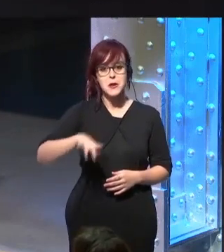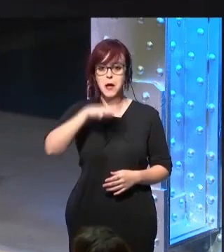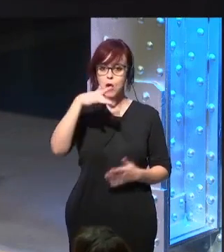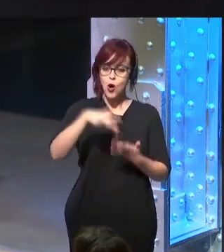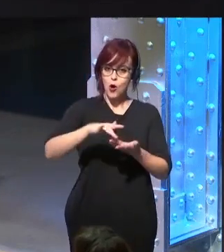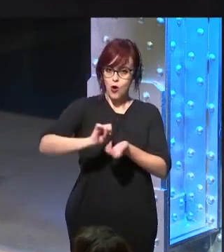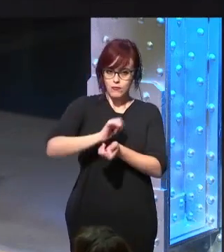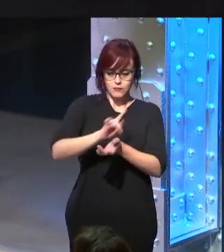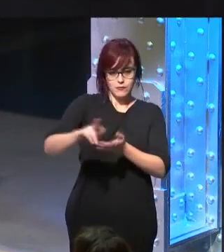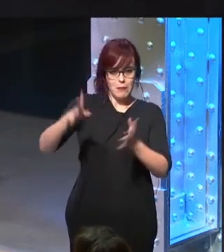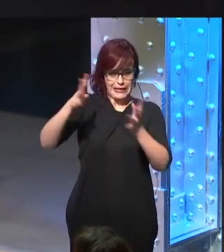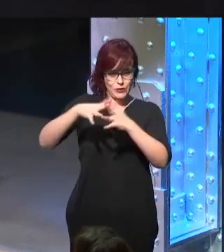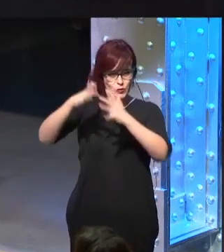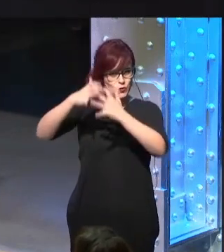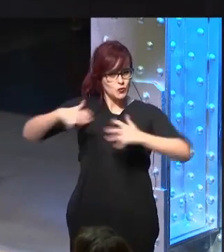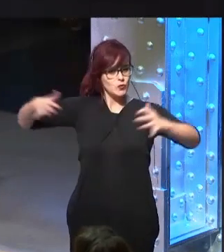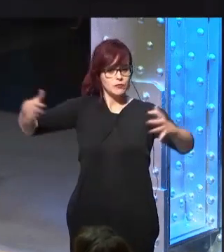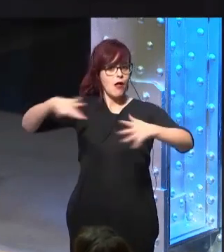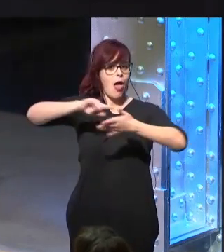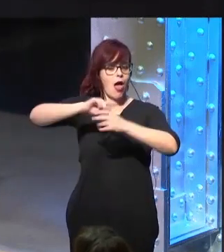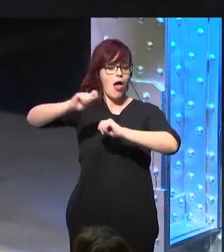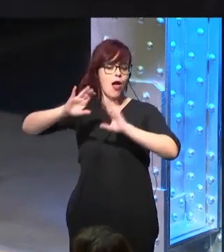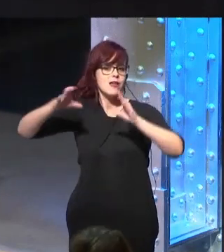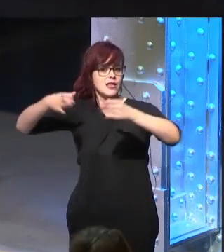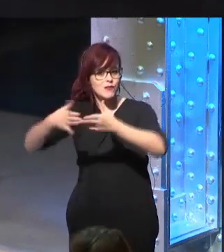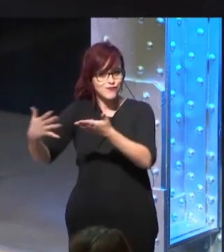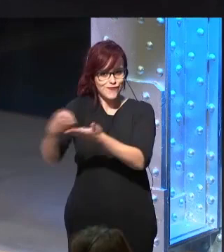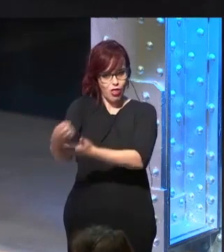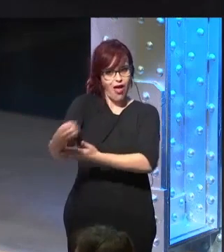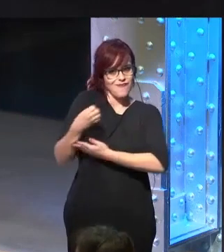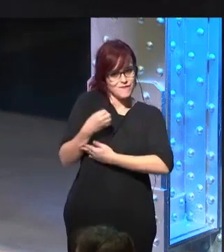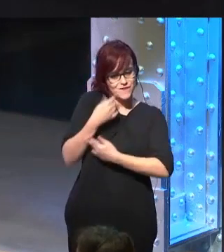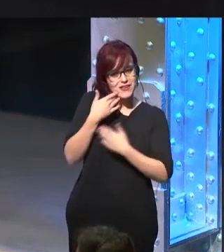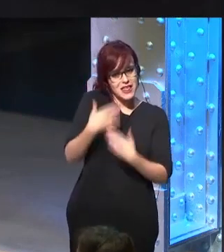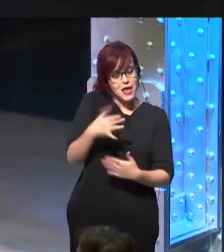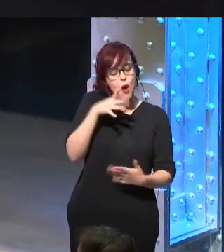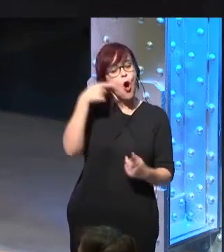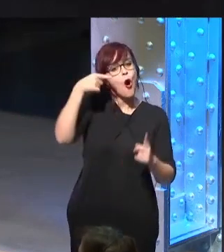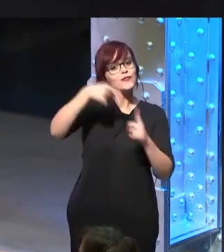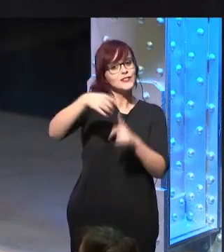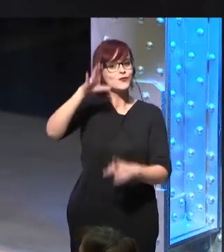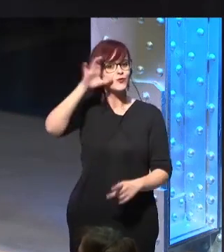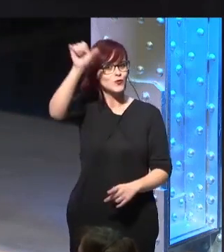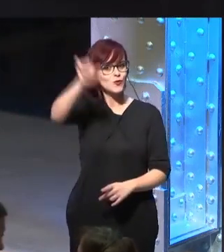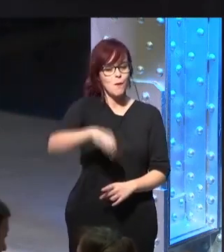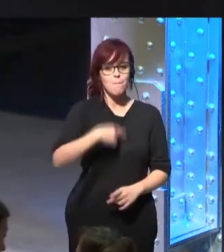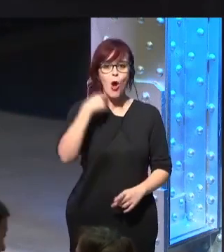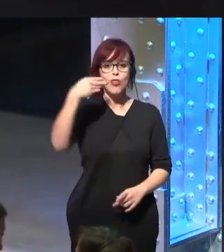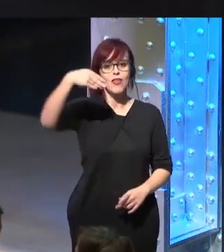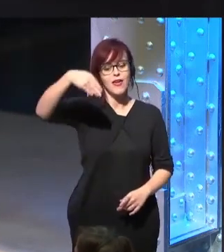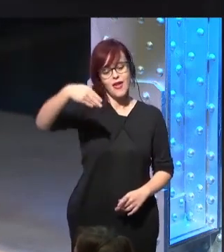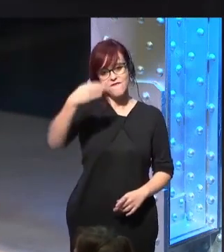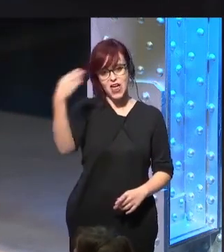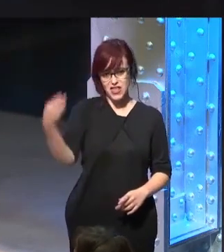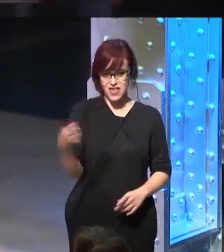ha prestado toda su infraestructura sin dudarlo un instante para poder escuchar la voz de Mary Beard